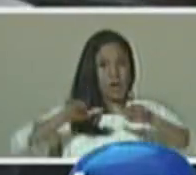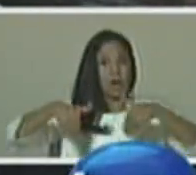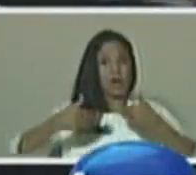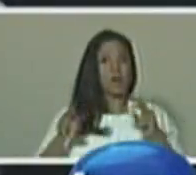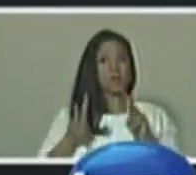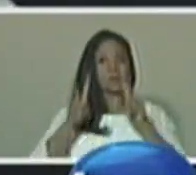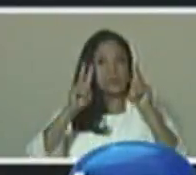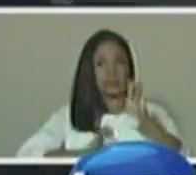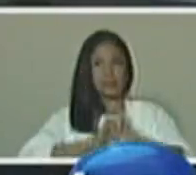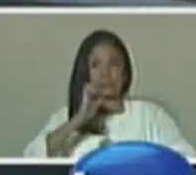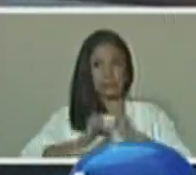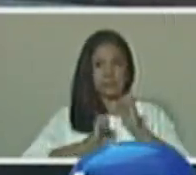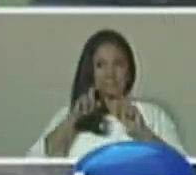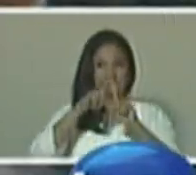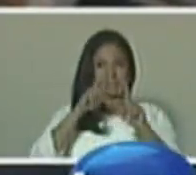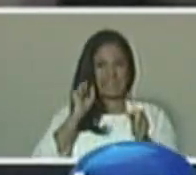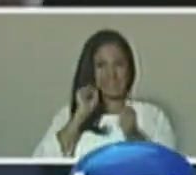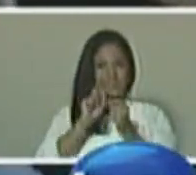esa emoción desde tu punto?